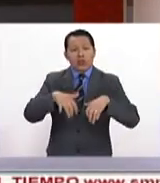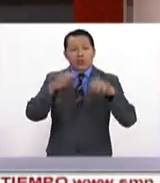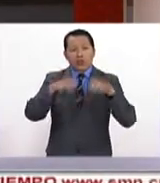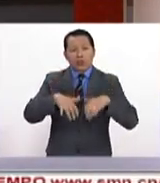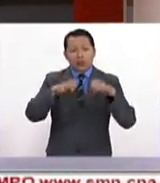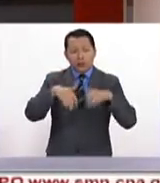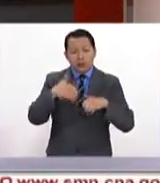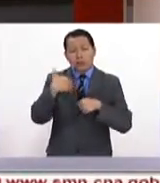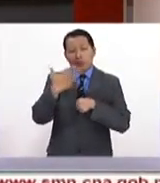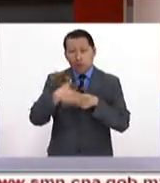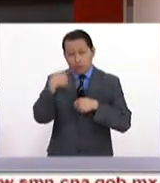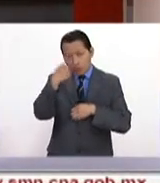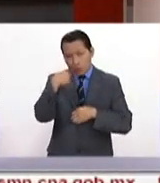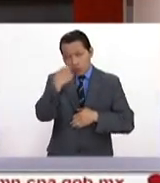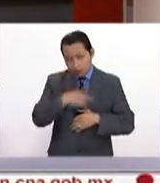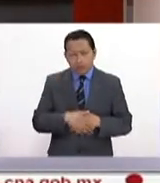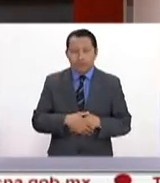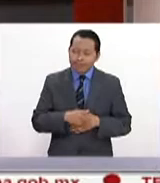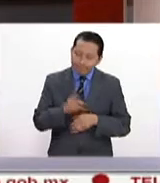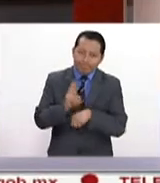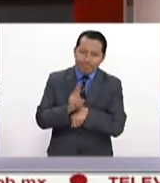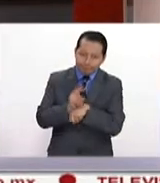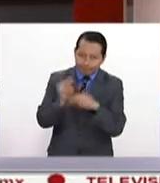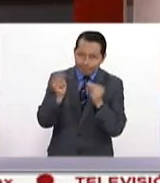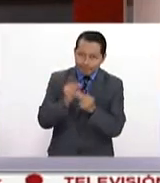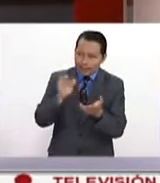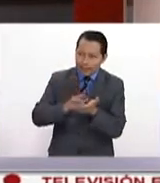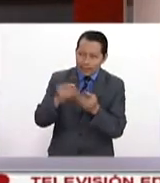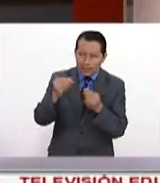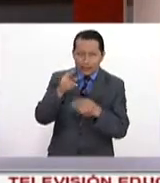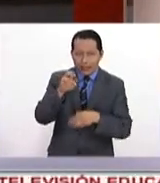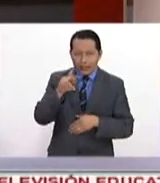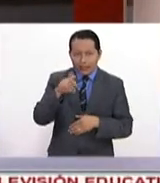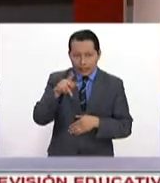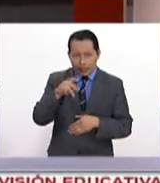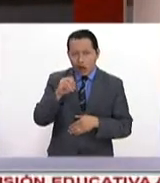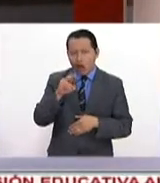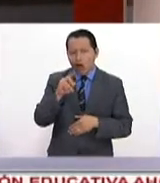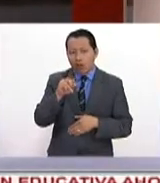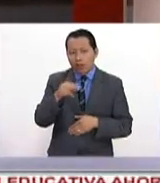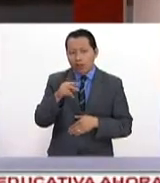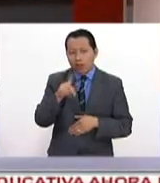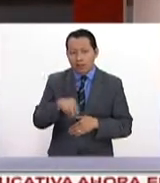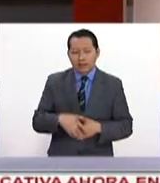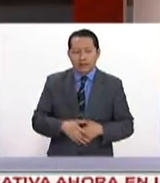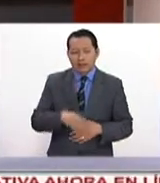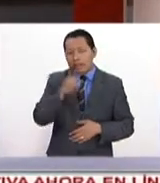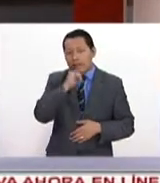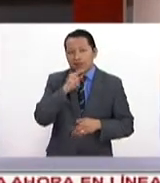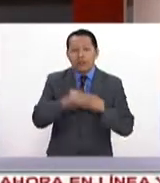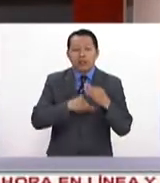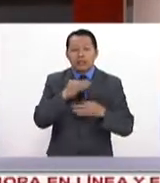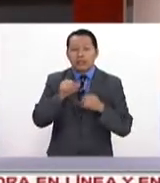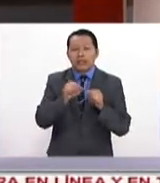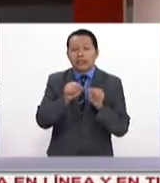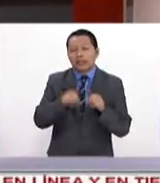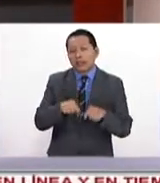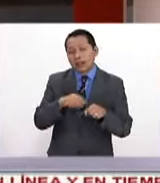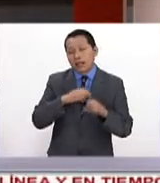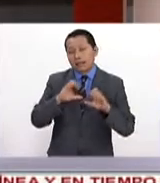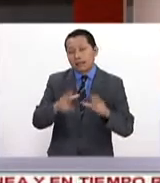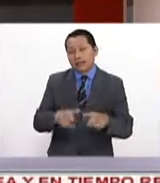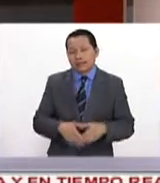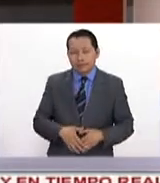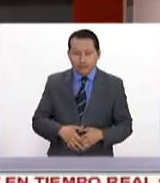para las próximas horas. Pues hay que estar al pendiente. Muchísimas gracias, Eric. Eric Ordóñez es jefe de noticias del sistema